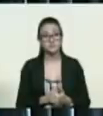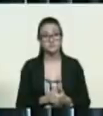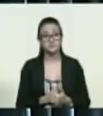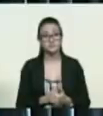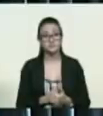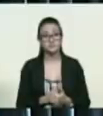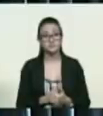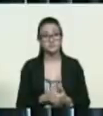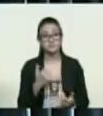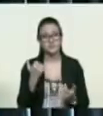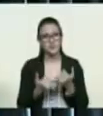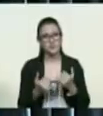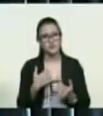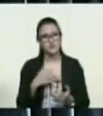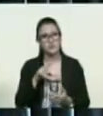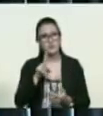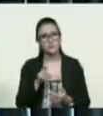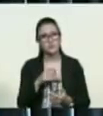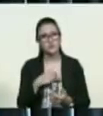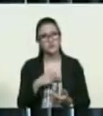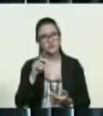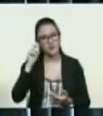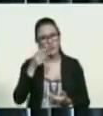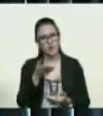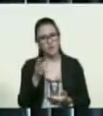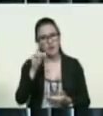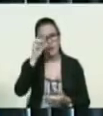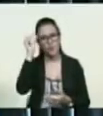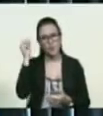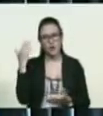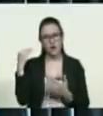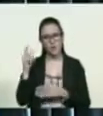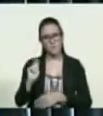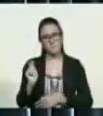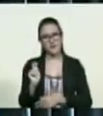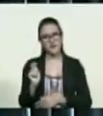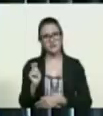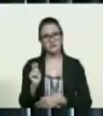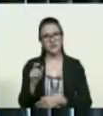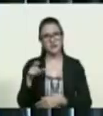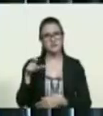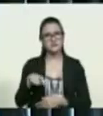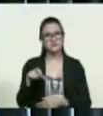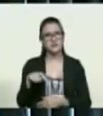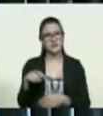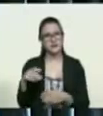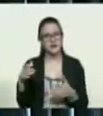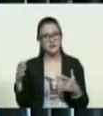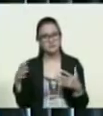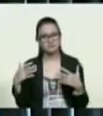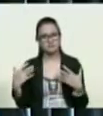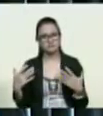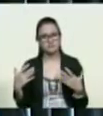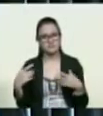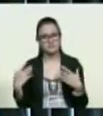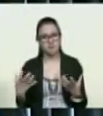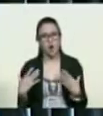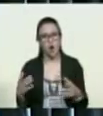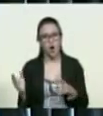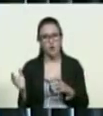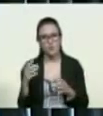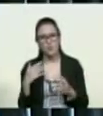preguntas, Mari. ¿Usted recuerda cuando el señor Borges decía hace algunos meses la necesidad de un disturbio militar que